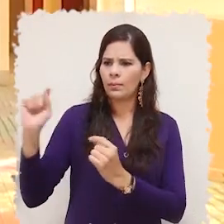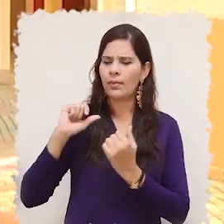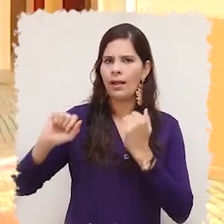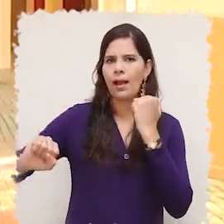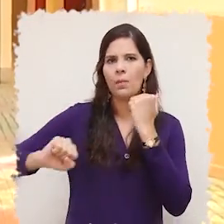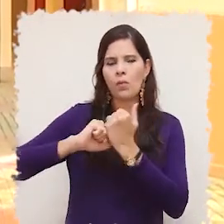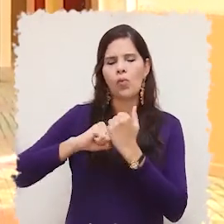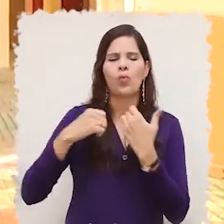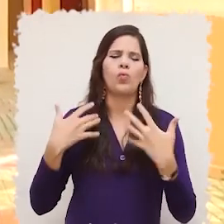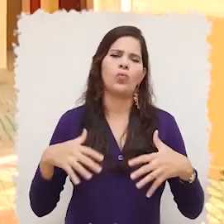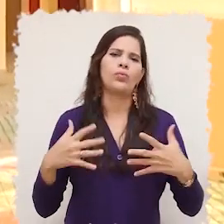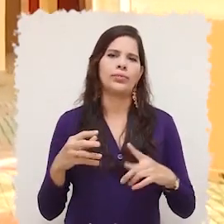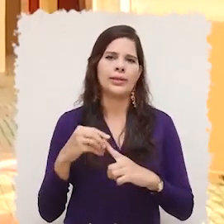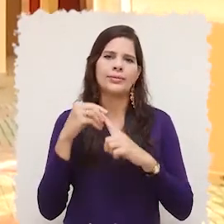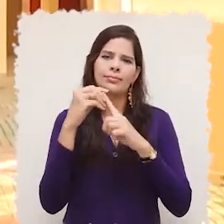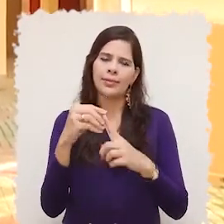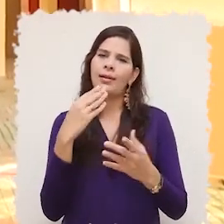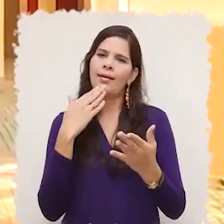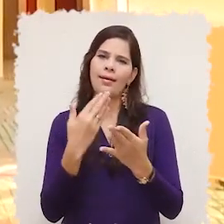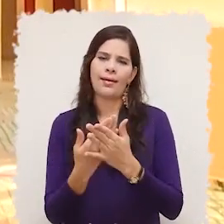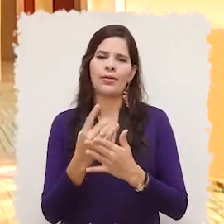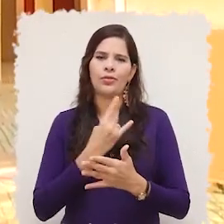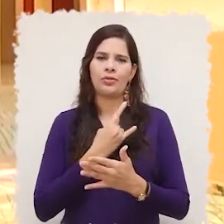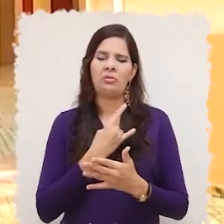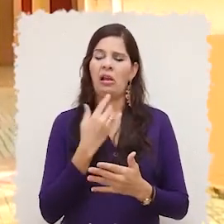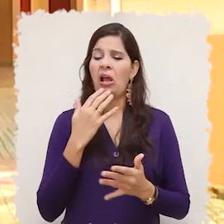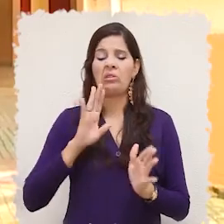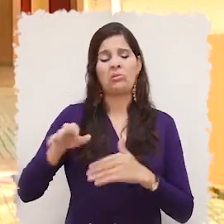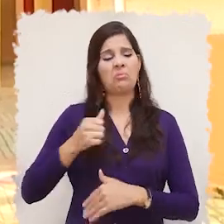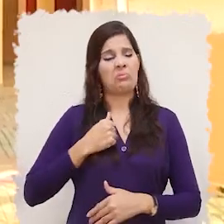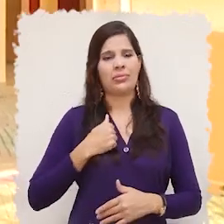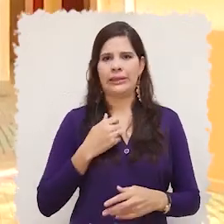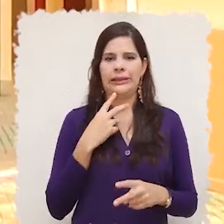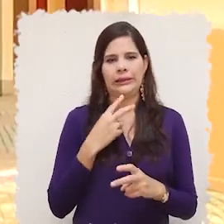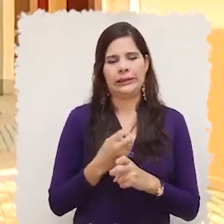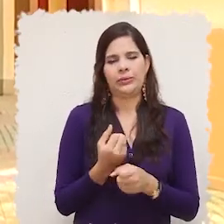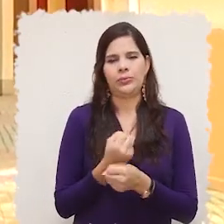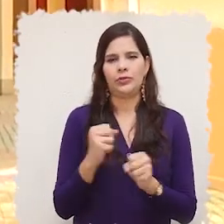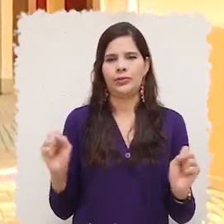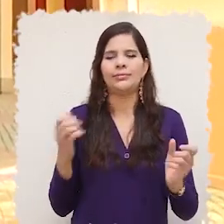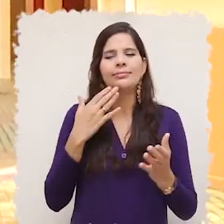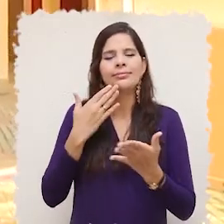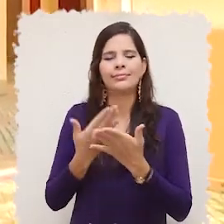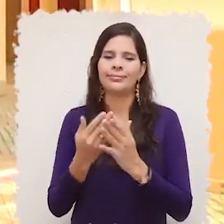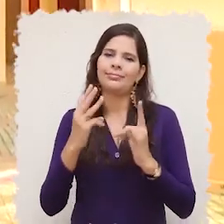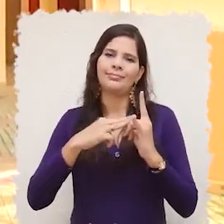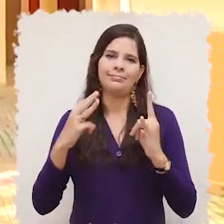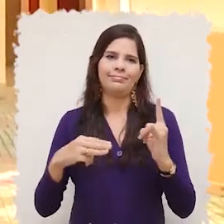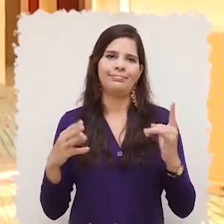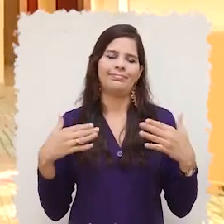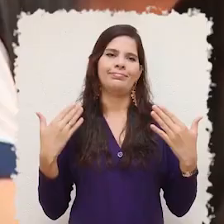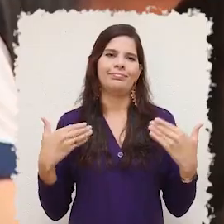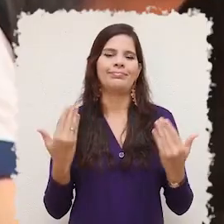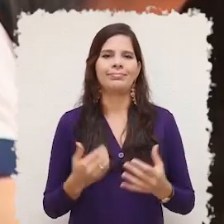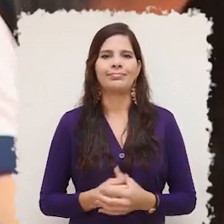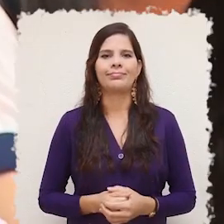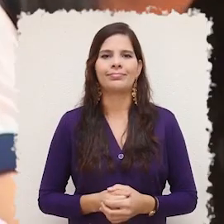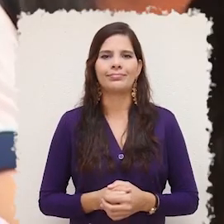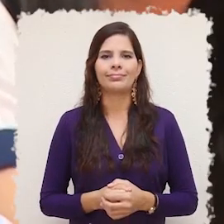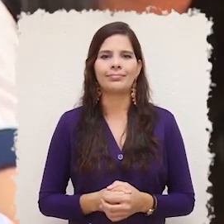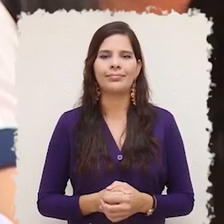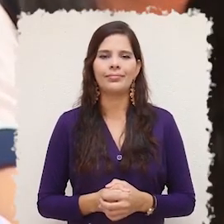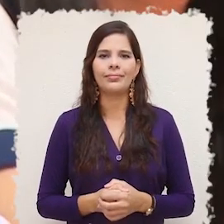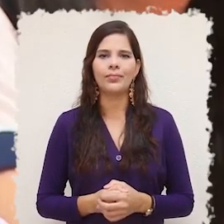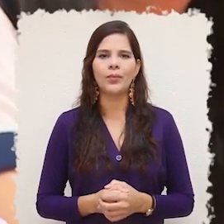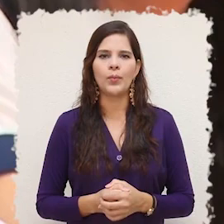Pues sin la ayuda de la universidad creo que sería muy difícil para todos los que estamos aplicando esta convocatoria de realizarlo, entonces es magnífico. Bueno,